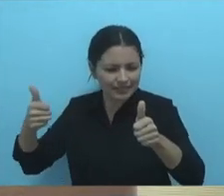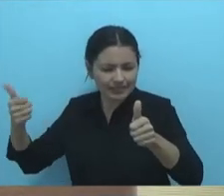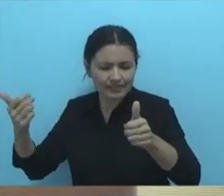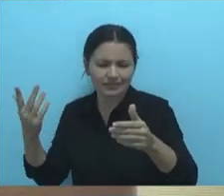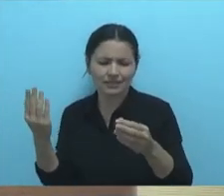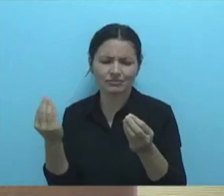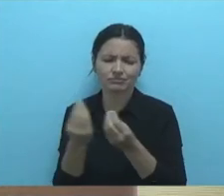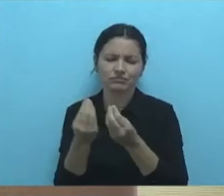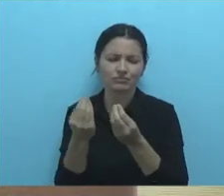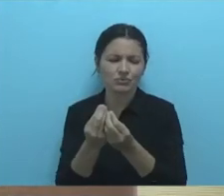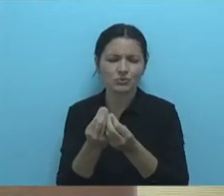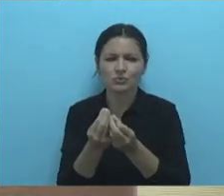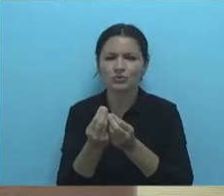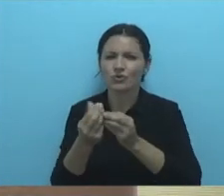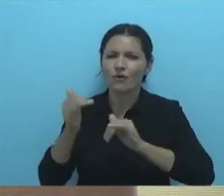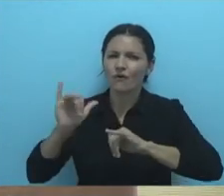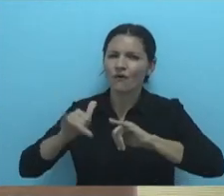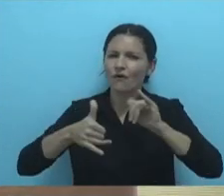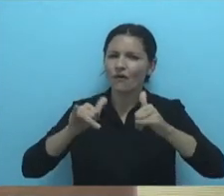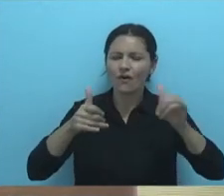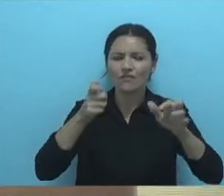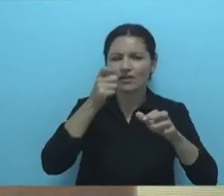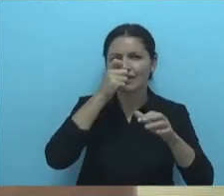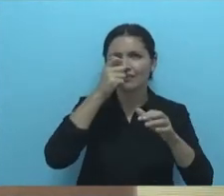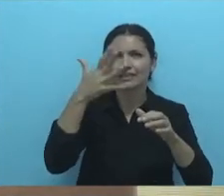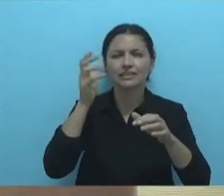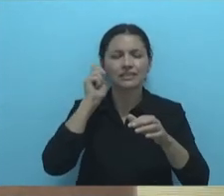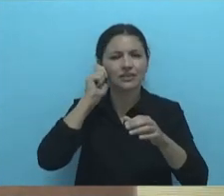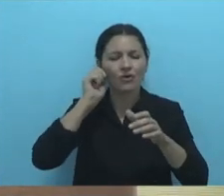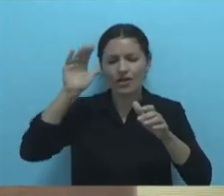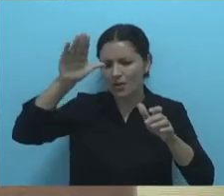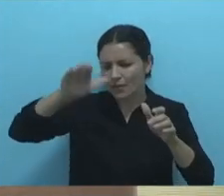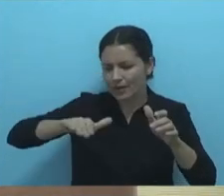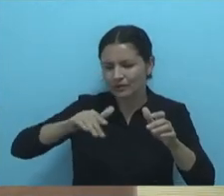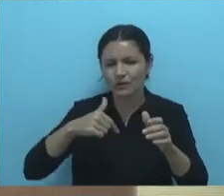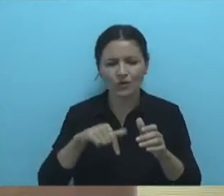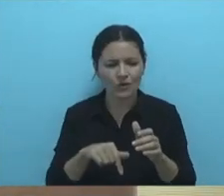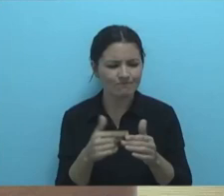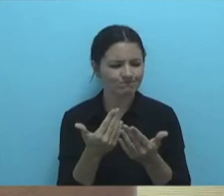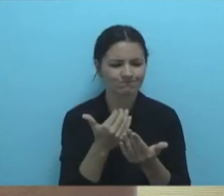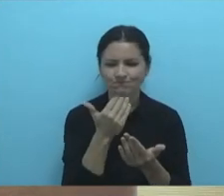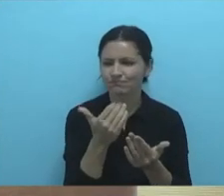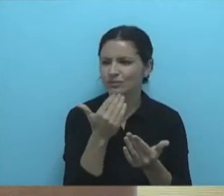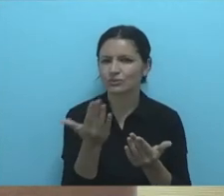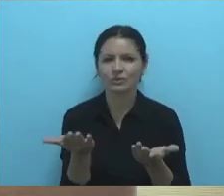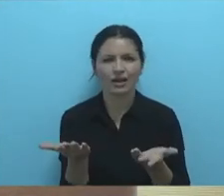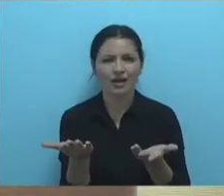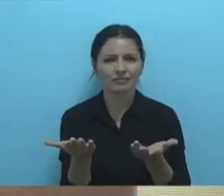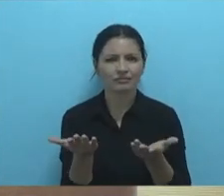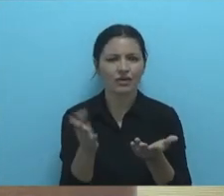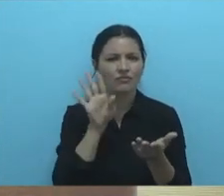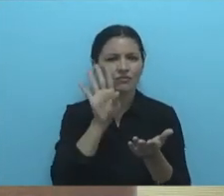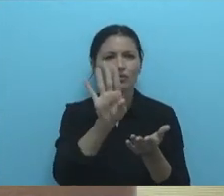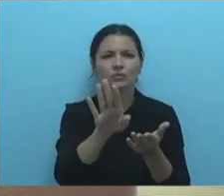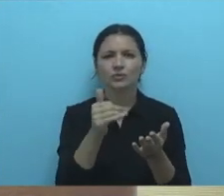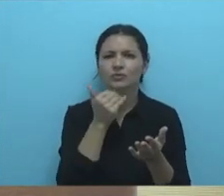Cuántas pibas y cuántos pibes menores de 25 años hoy están desesperados y no tienen en qué creer en